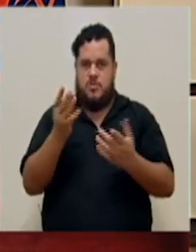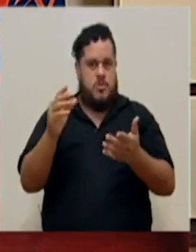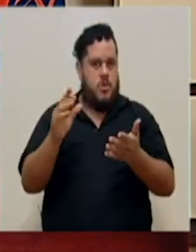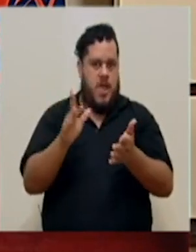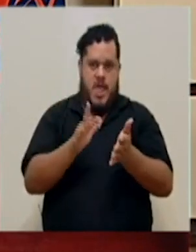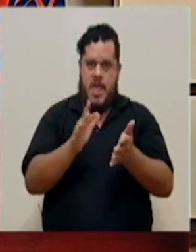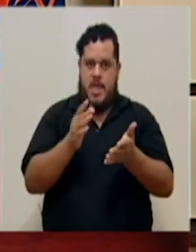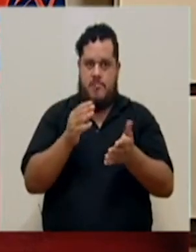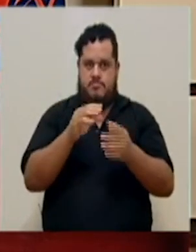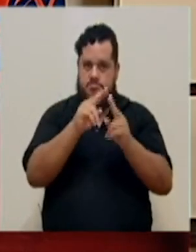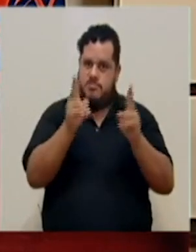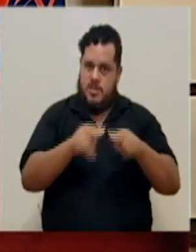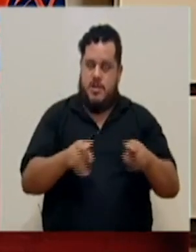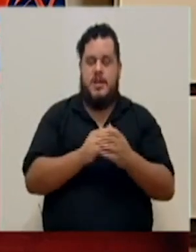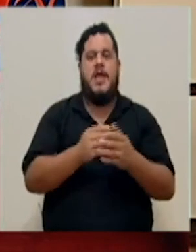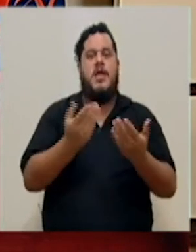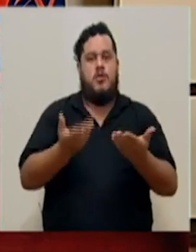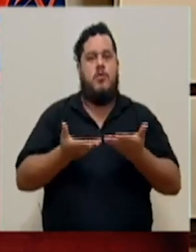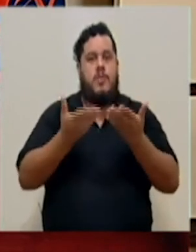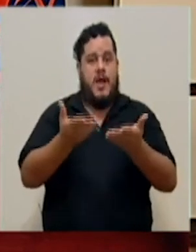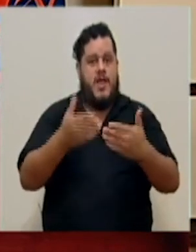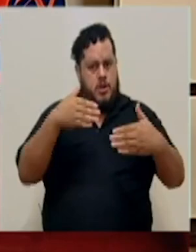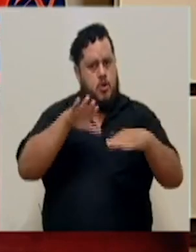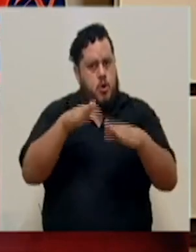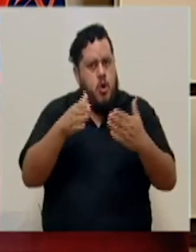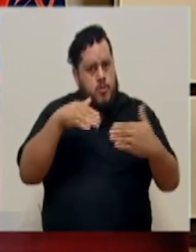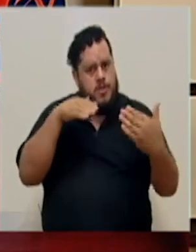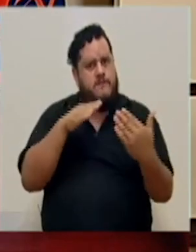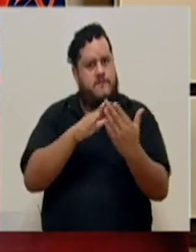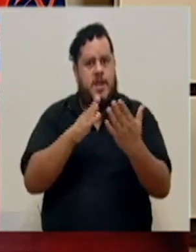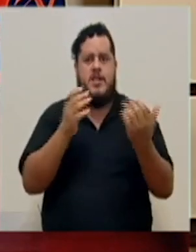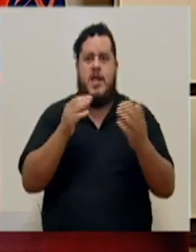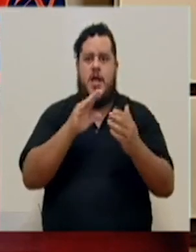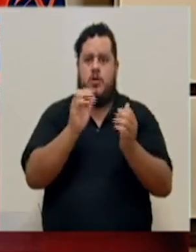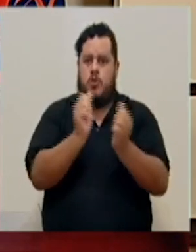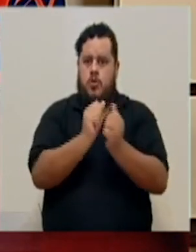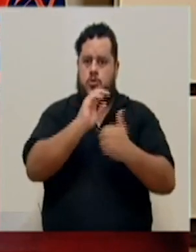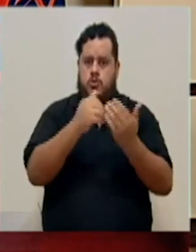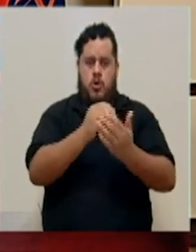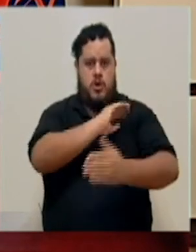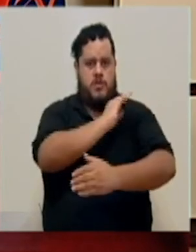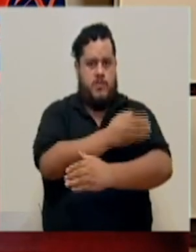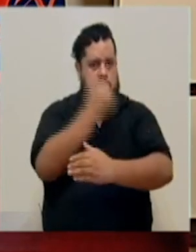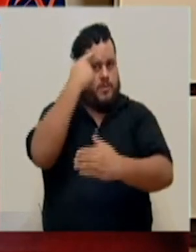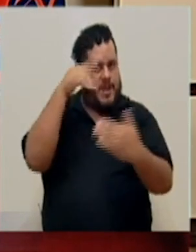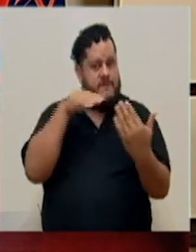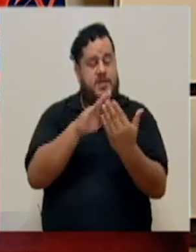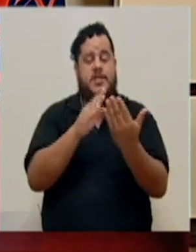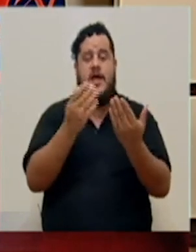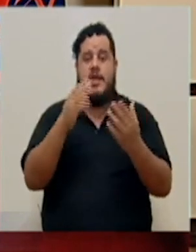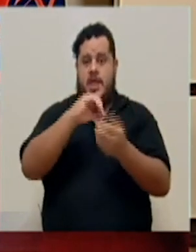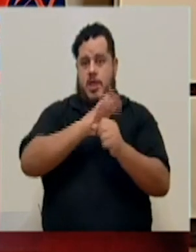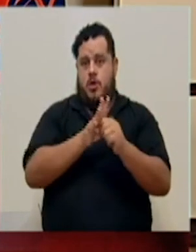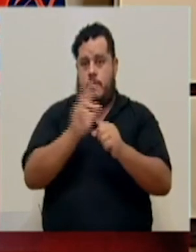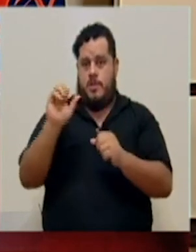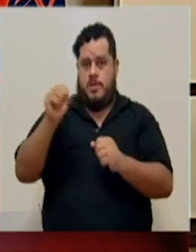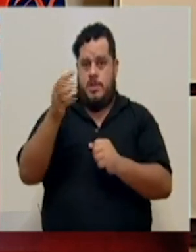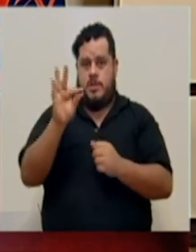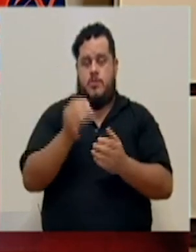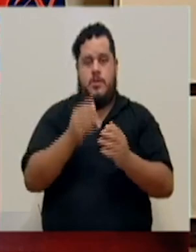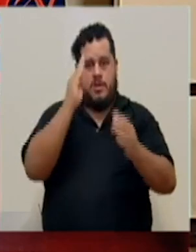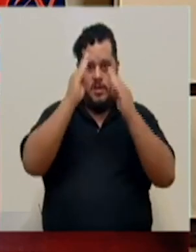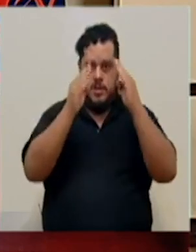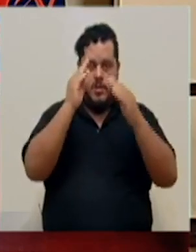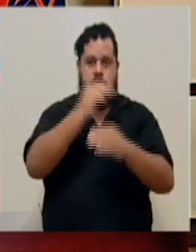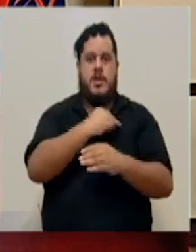gobierno nos darán el balance y actualización de la situación y esfuerzos conjuntos de cómo Costa Rica enfrenta la emergencia por el COVID-19. Saludamos